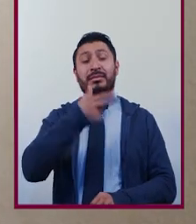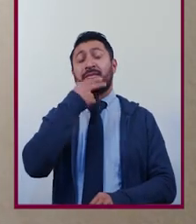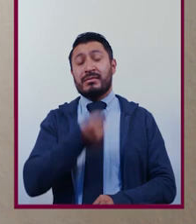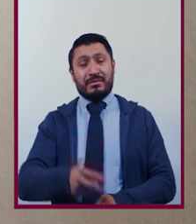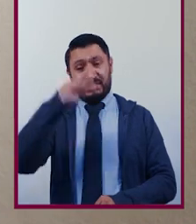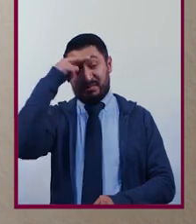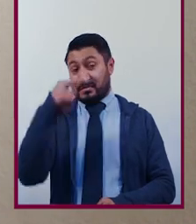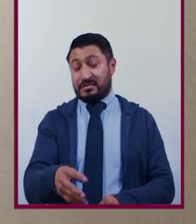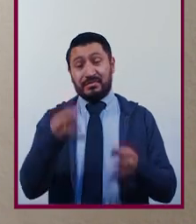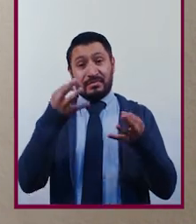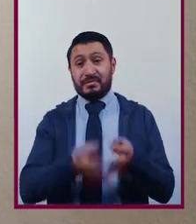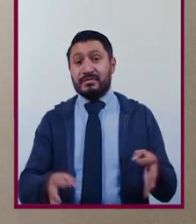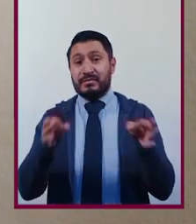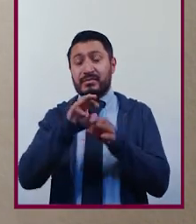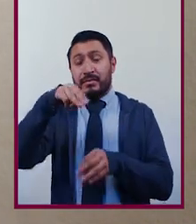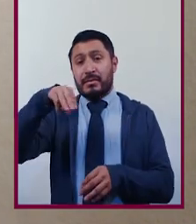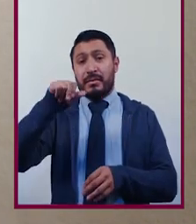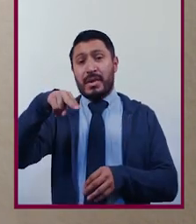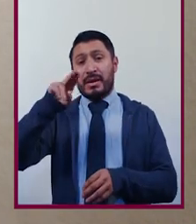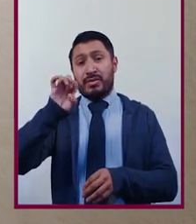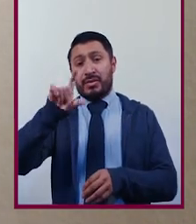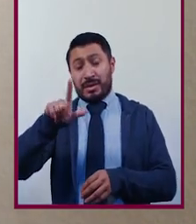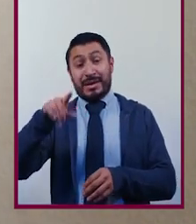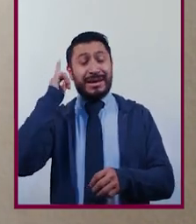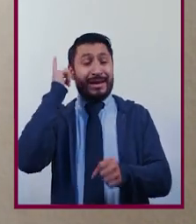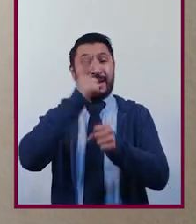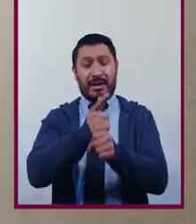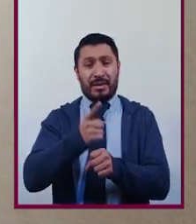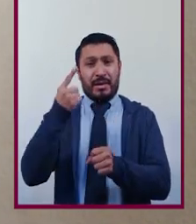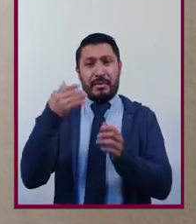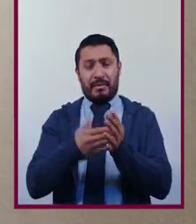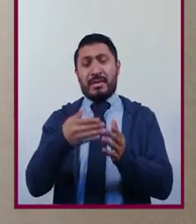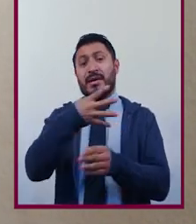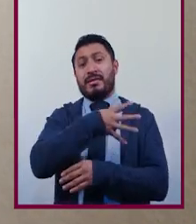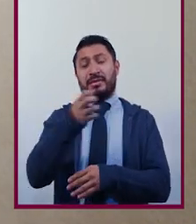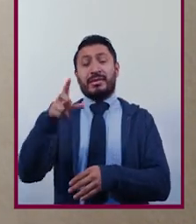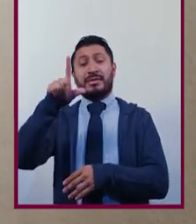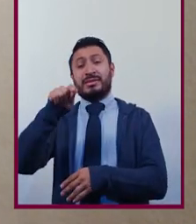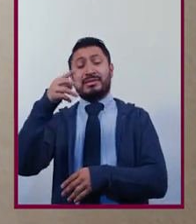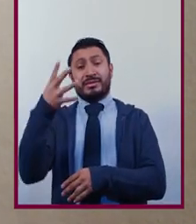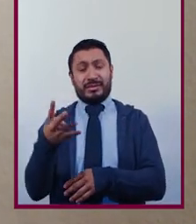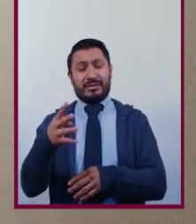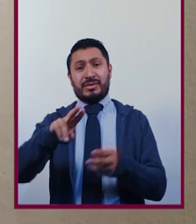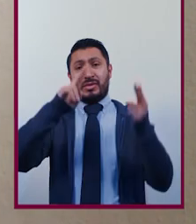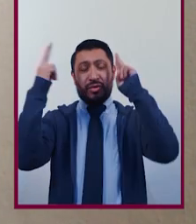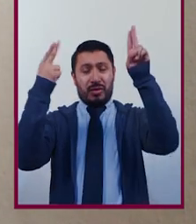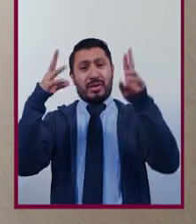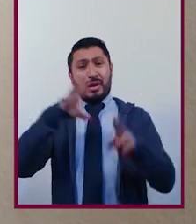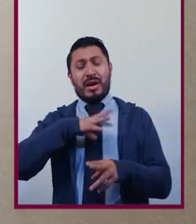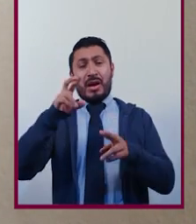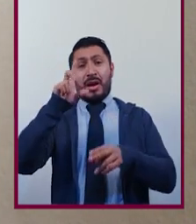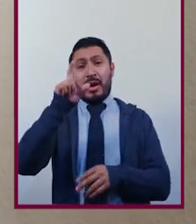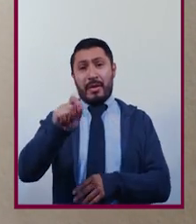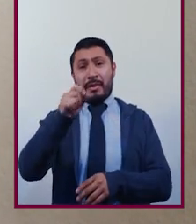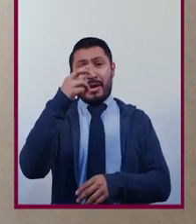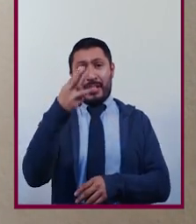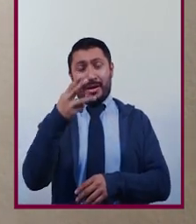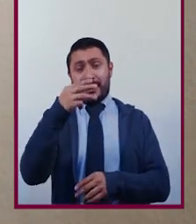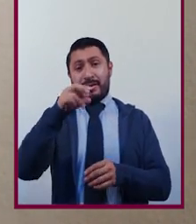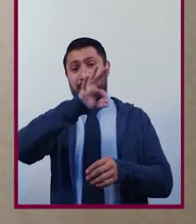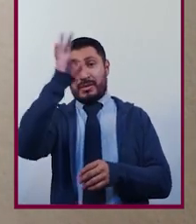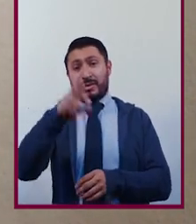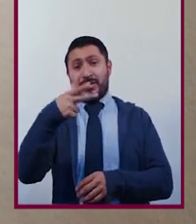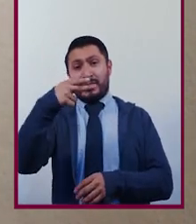Mexicano destacado es Manuel Peinbert, descubridor en 1974 de que el universo está compuesto por 23% de